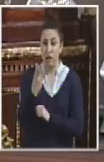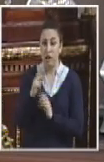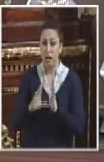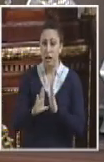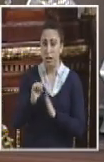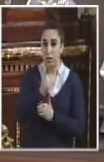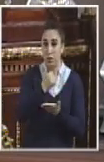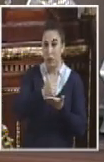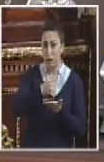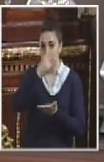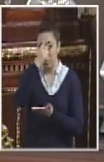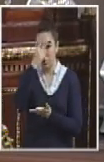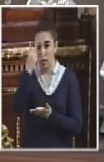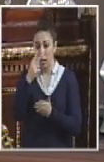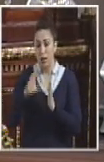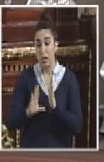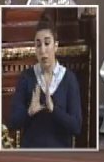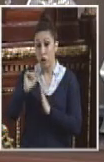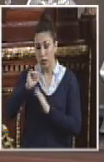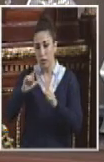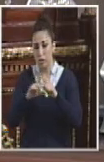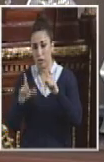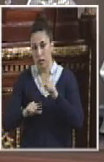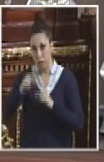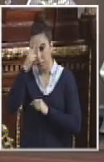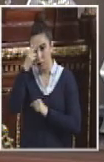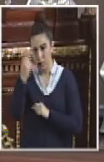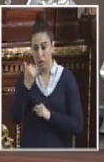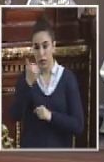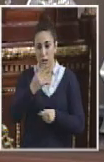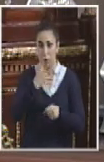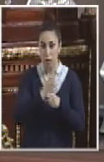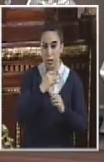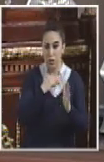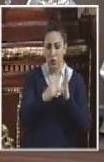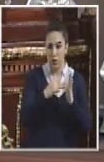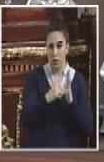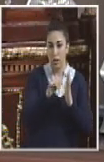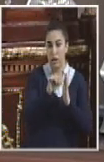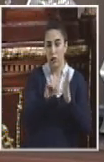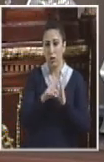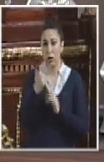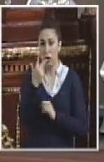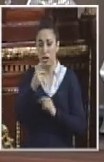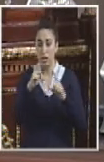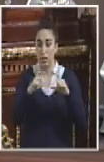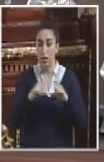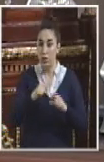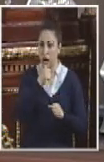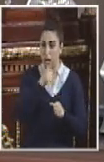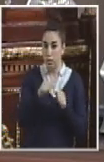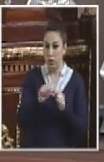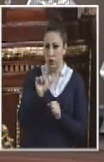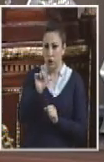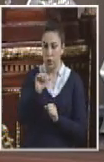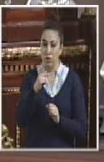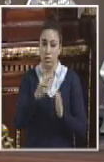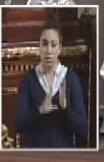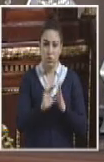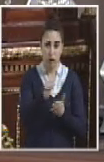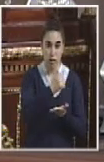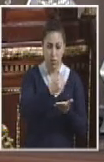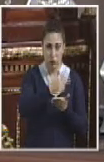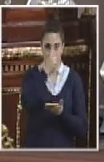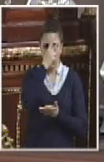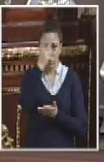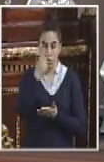Política de los Estados Unidos Mexicanos y el párrafo 14 del artículo 8, apartado A, de la Constitución Política de la Ciudad